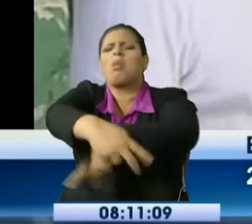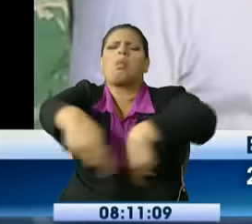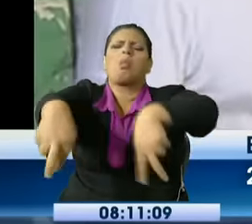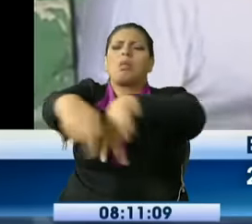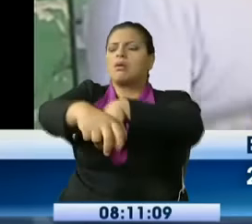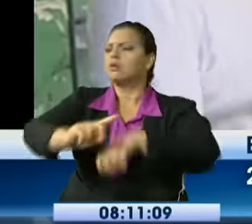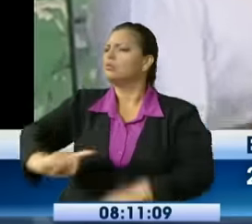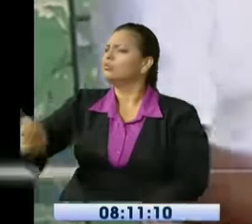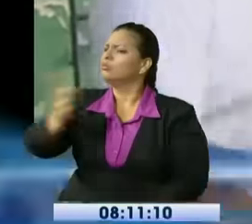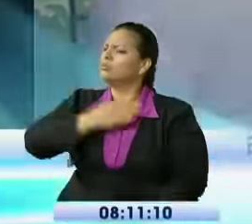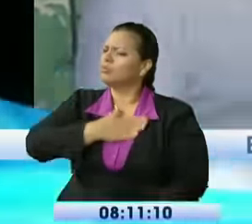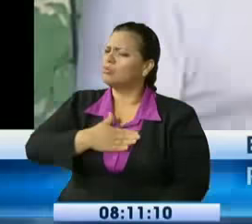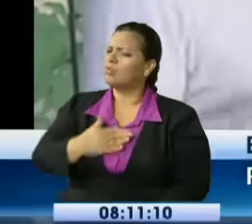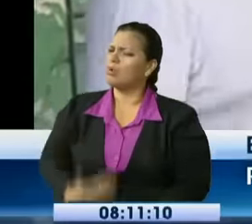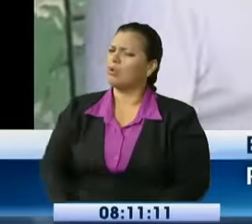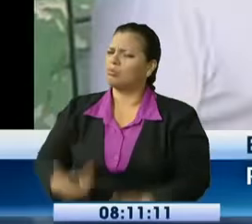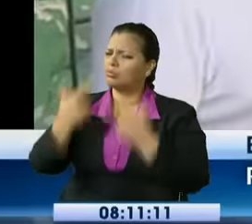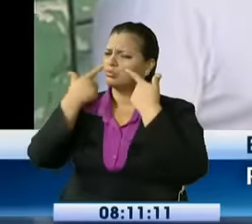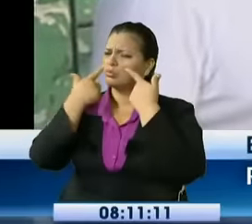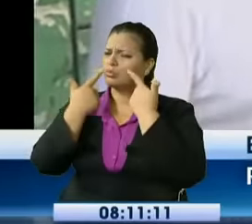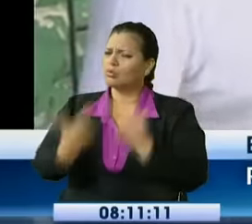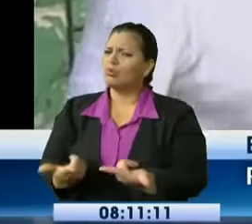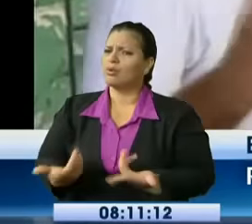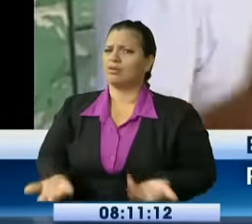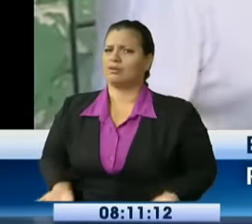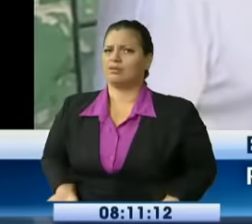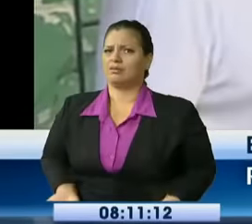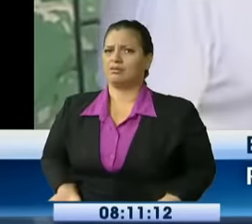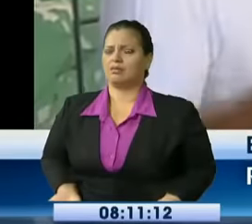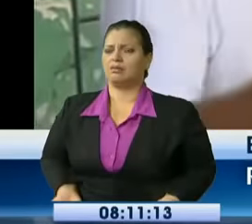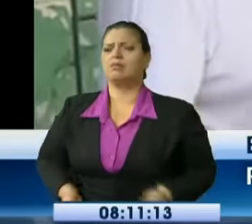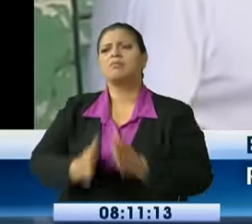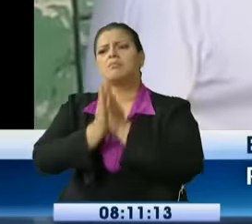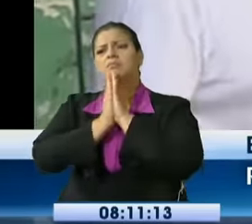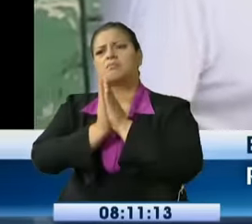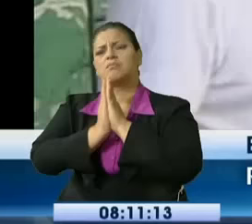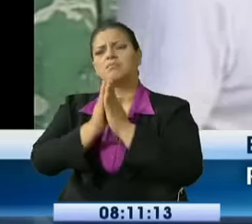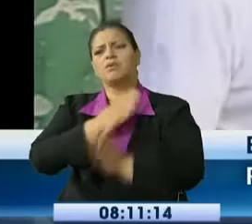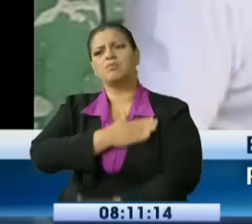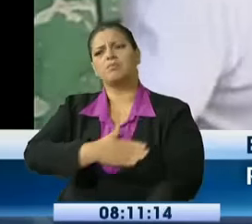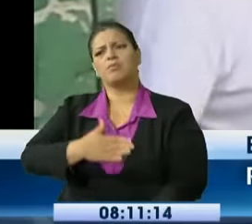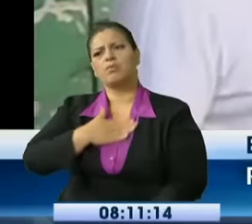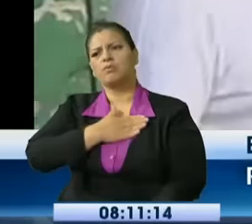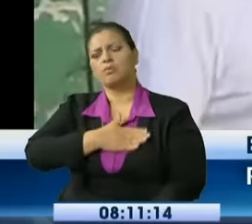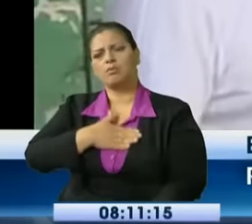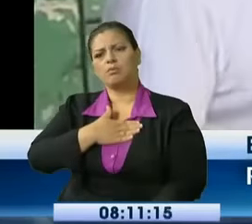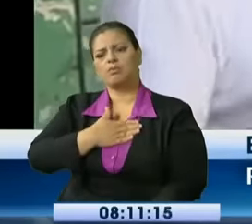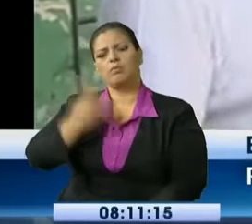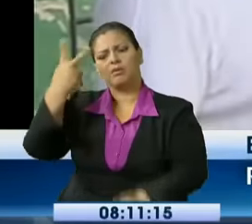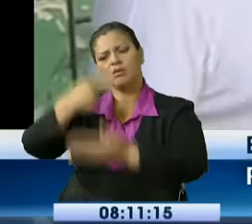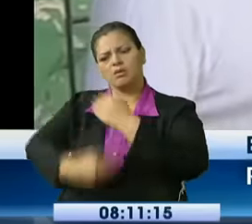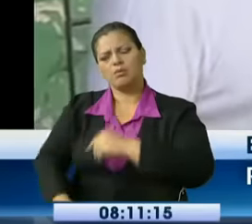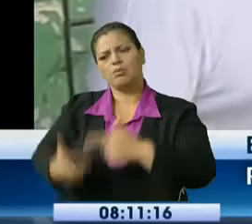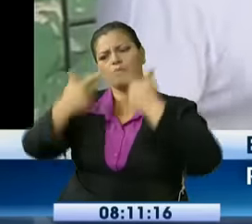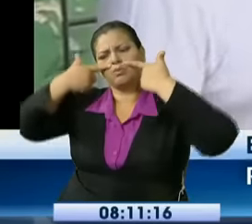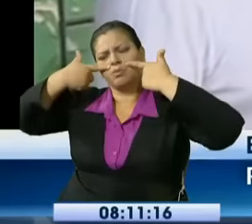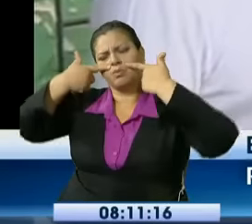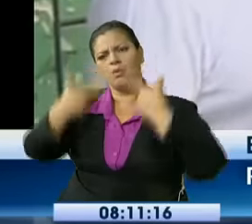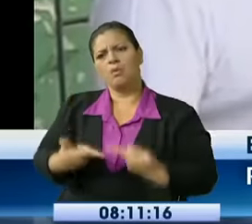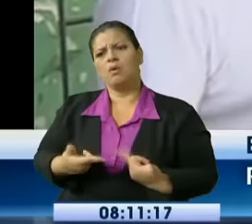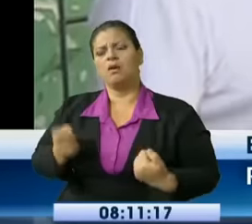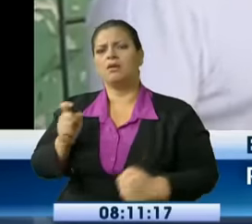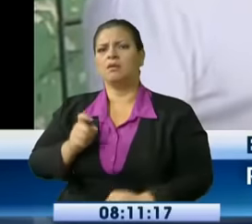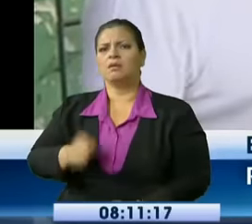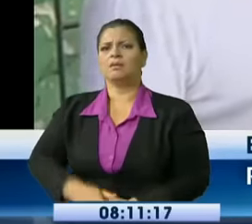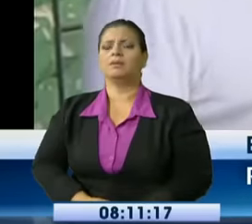este extremo que pudo llegar este niño de aproximadamente 8 años. Hago un llamado públicamente a todos los padres para que ya no acontezca esta situación. Y asimismo